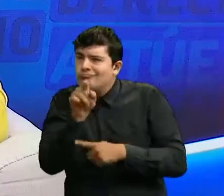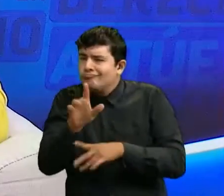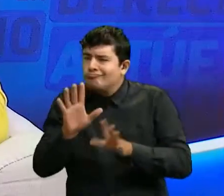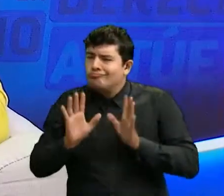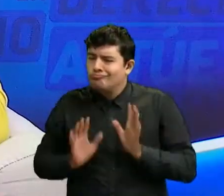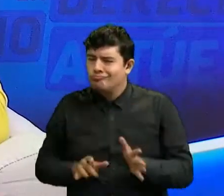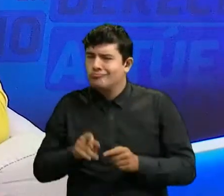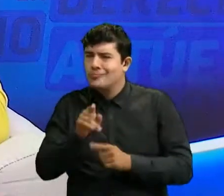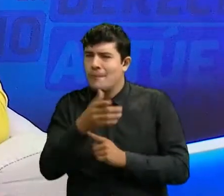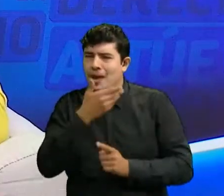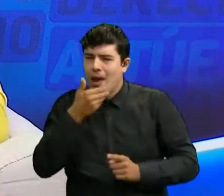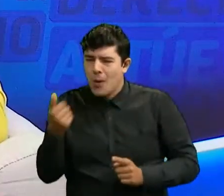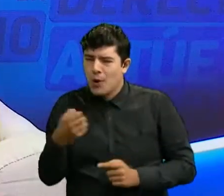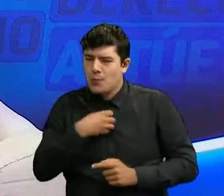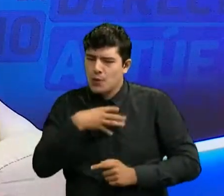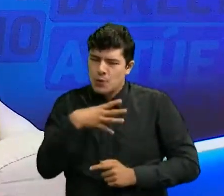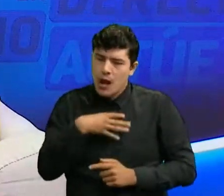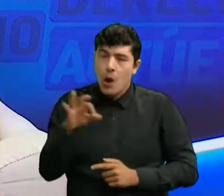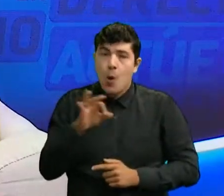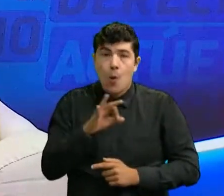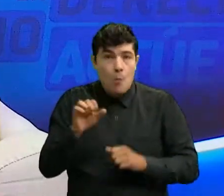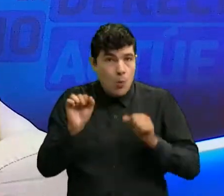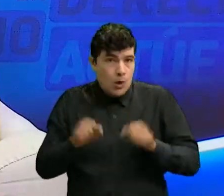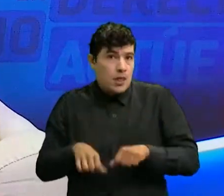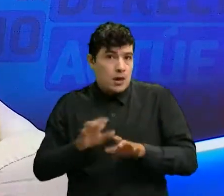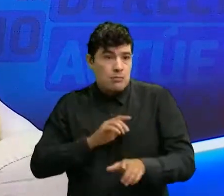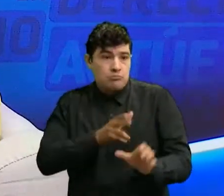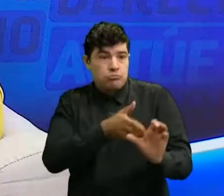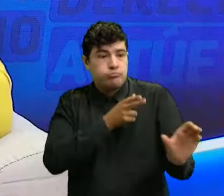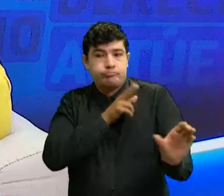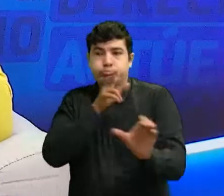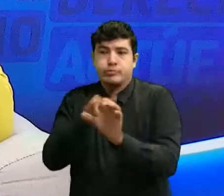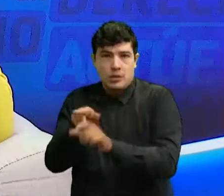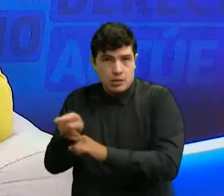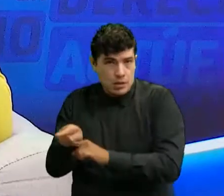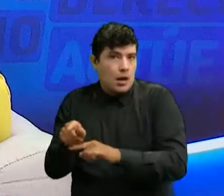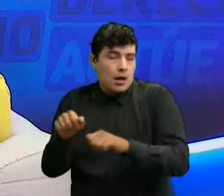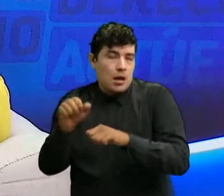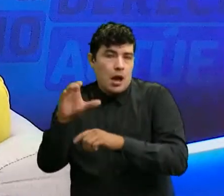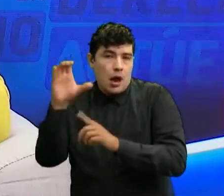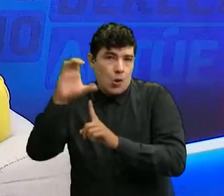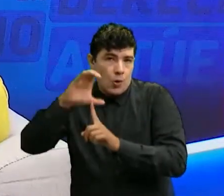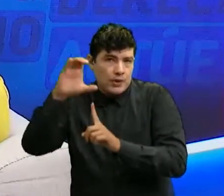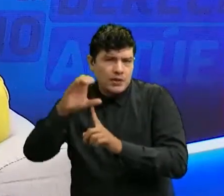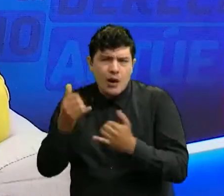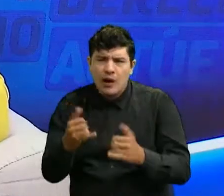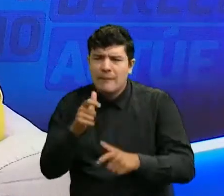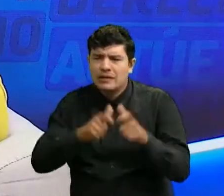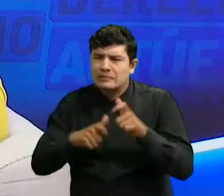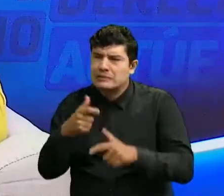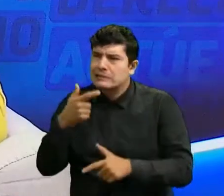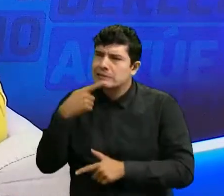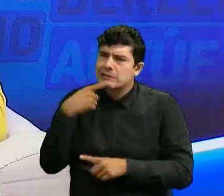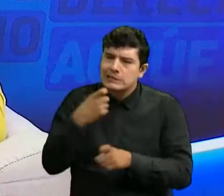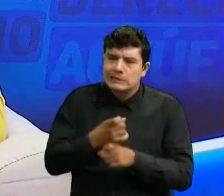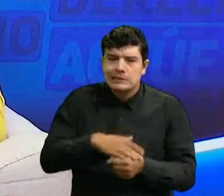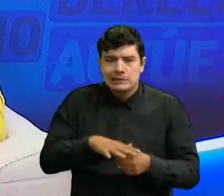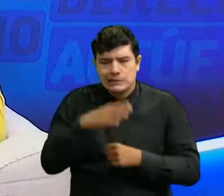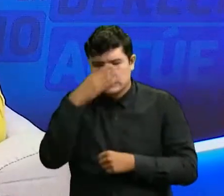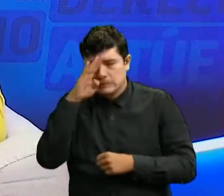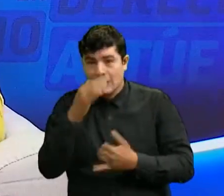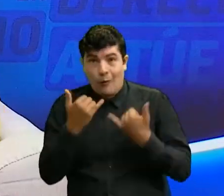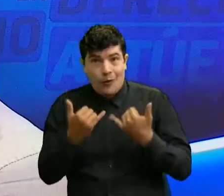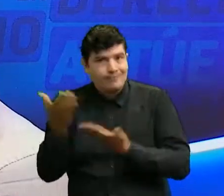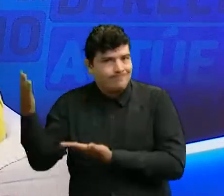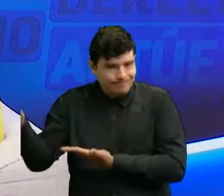tiene la oportunidad y la posibilidad de cambiarse a Colpensiones. Muchos están en este dilema, en esta duda, pero hoy les damos la bienvenida a